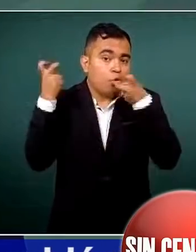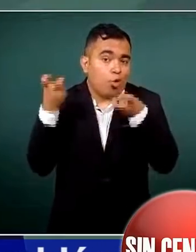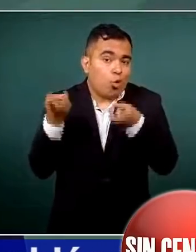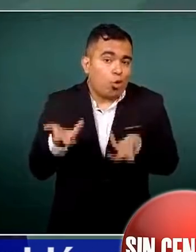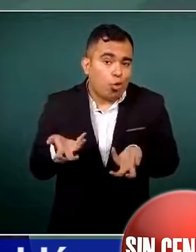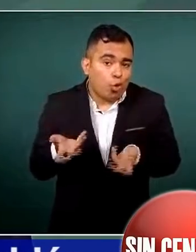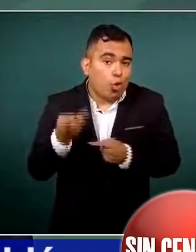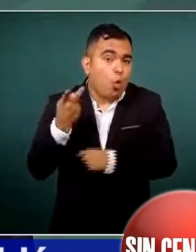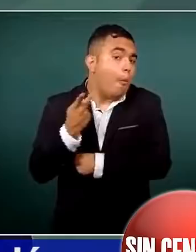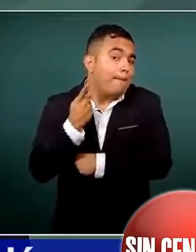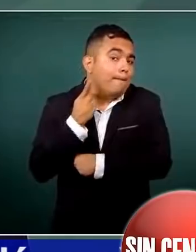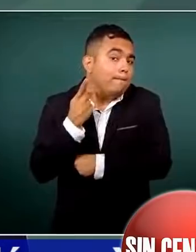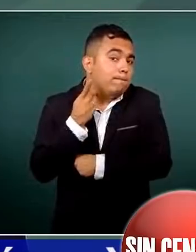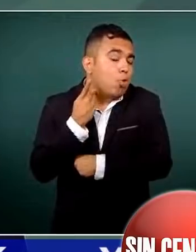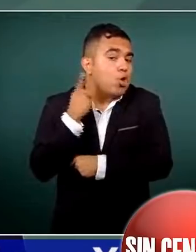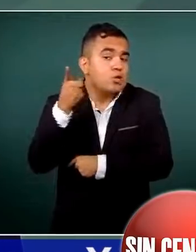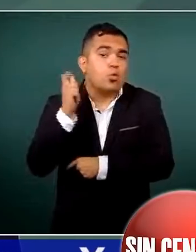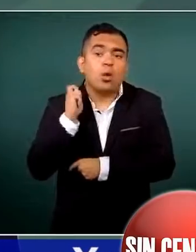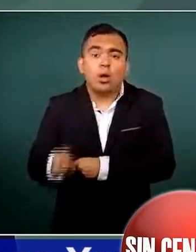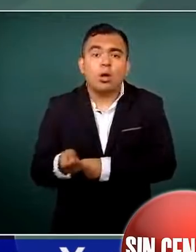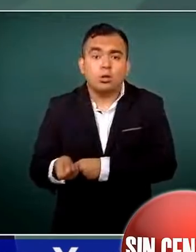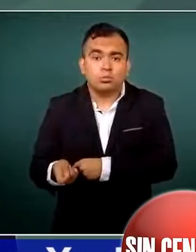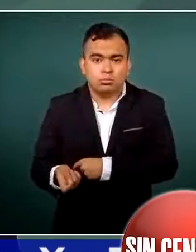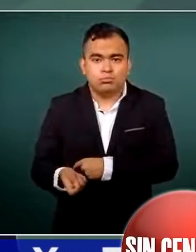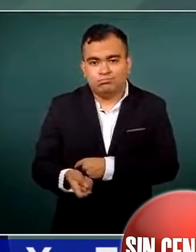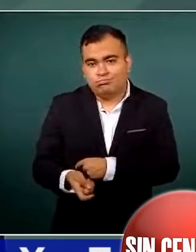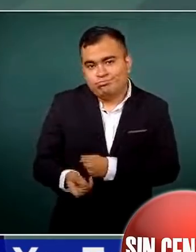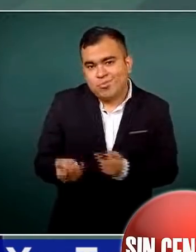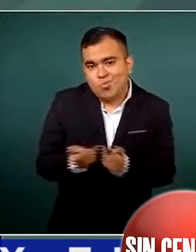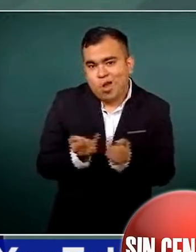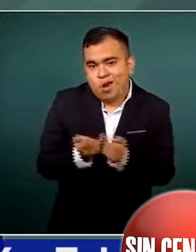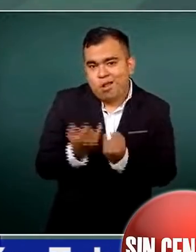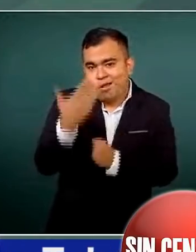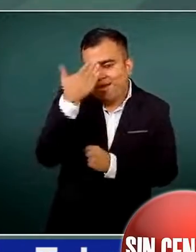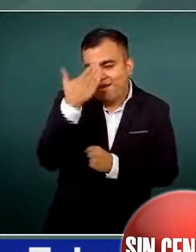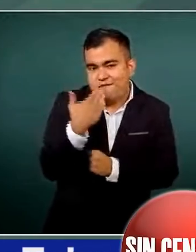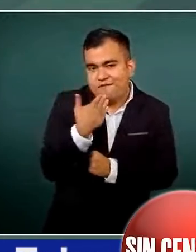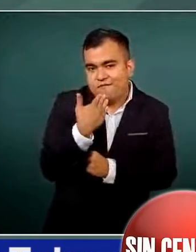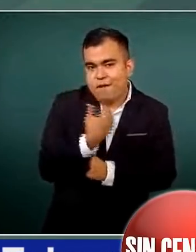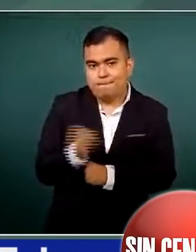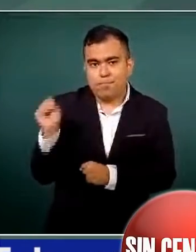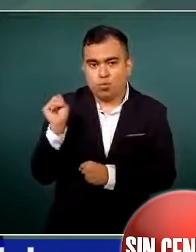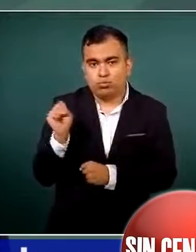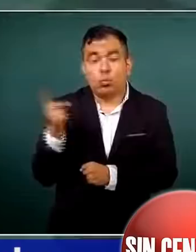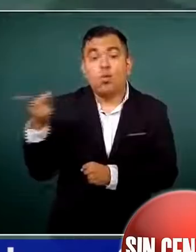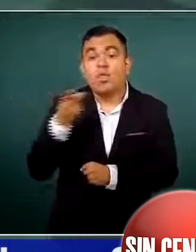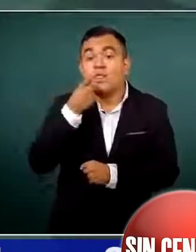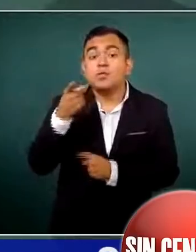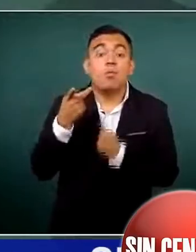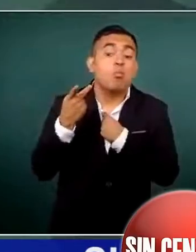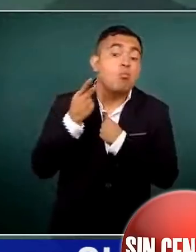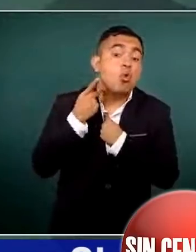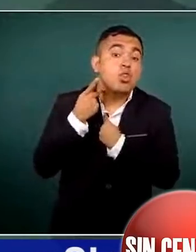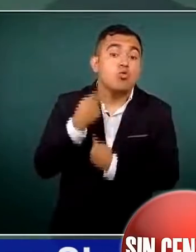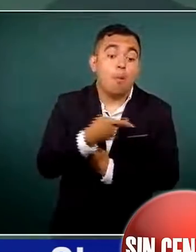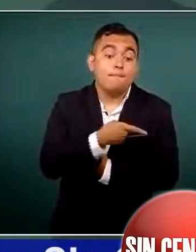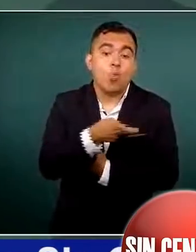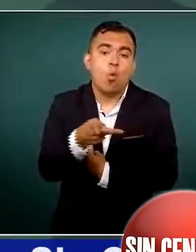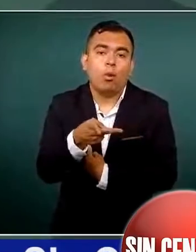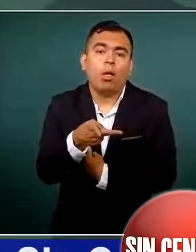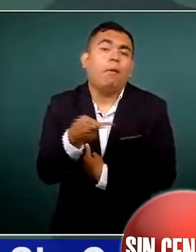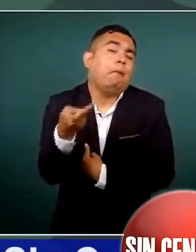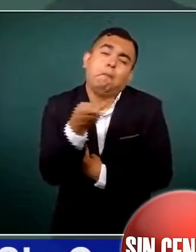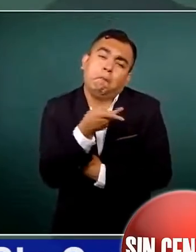Un político también famoso, finado, decía que político pobre, pobre